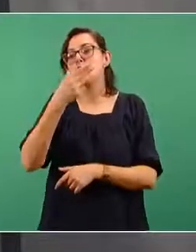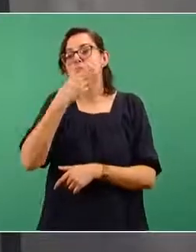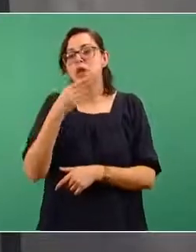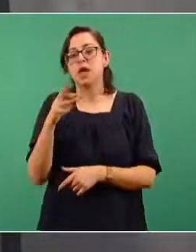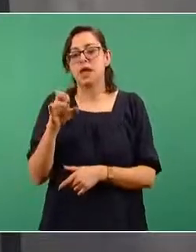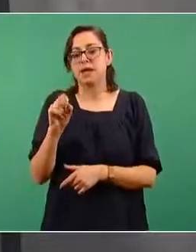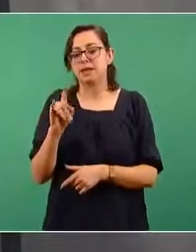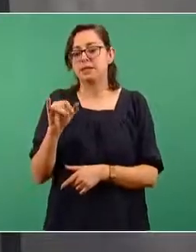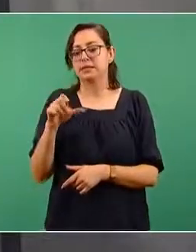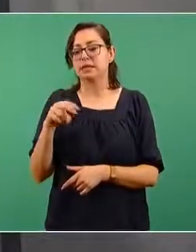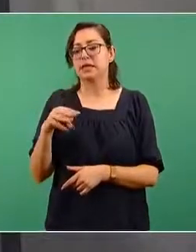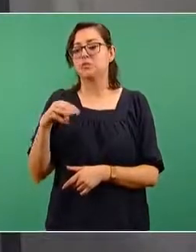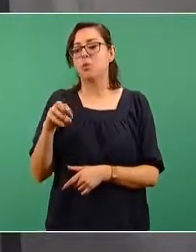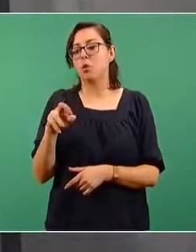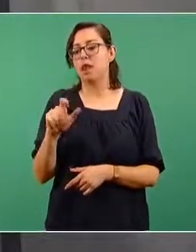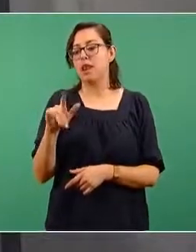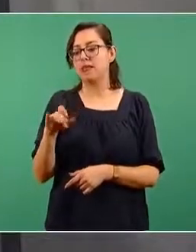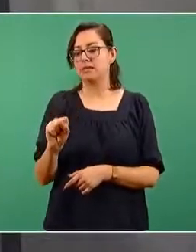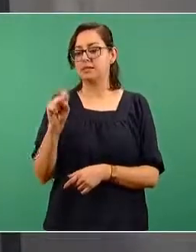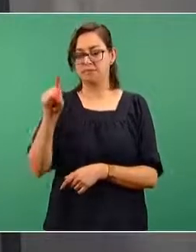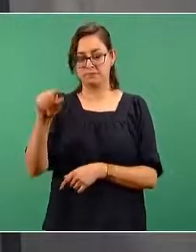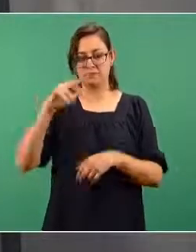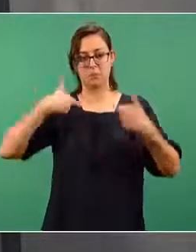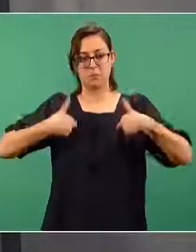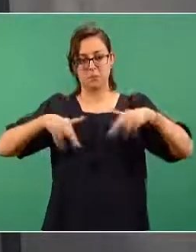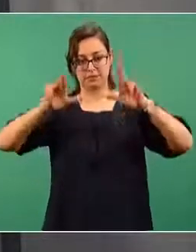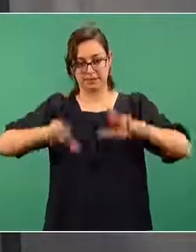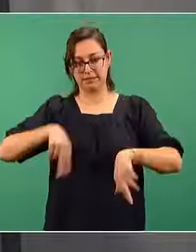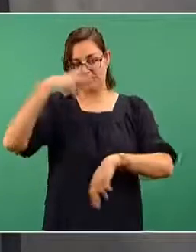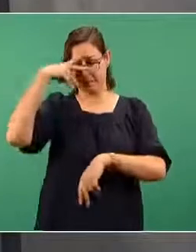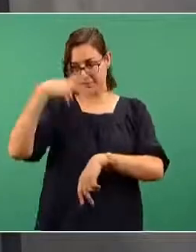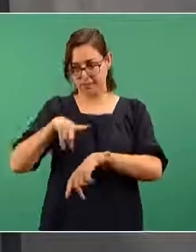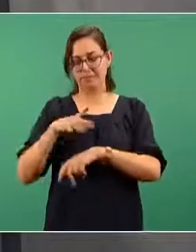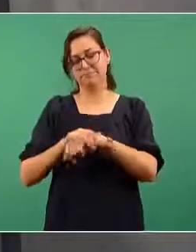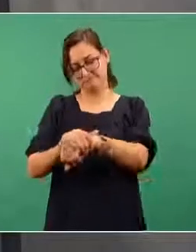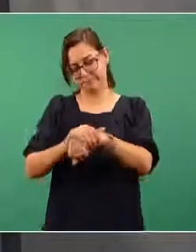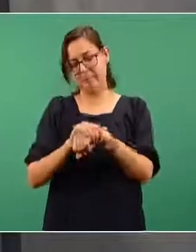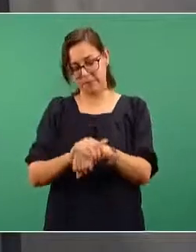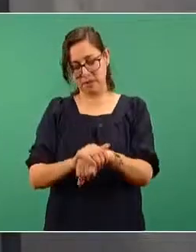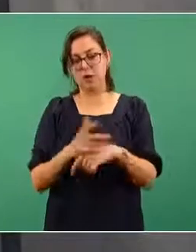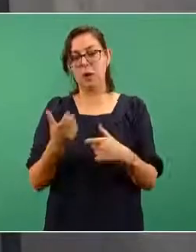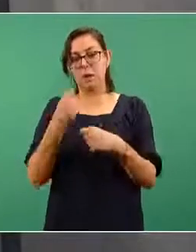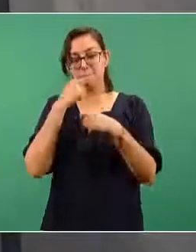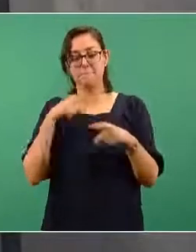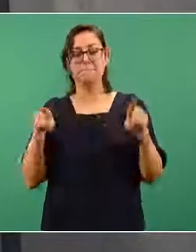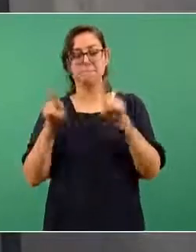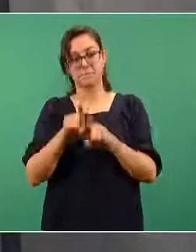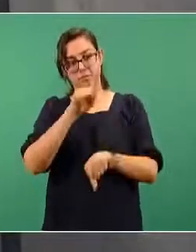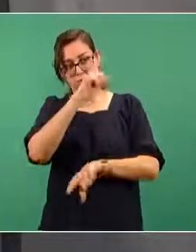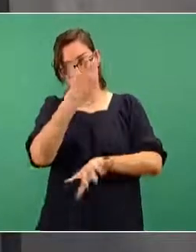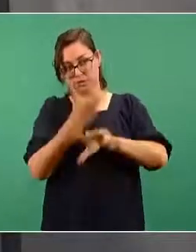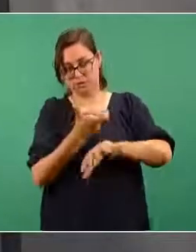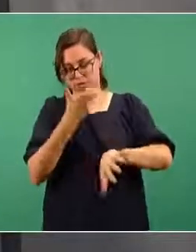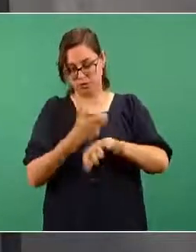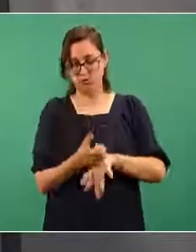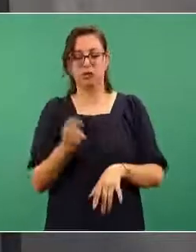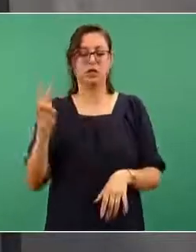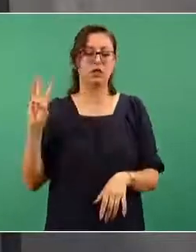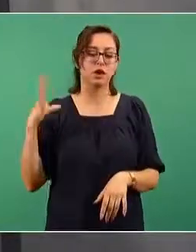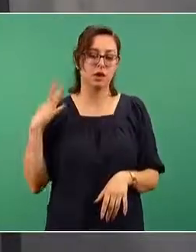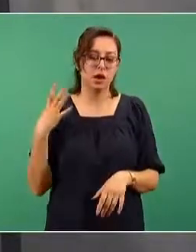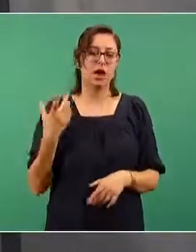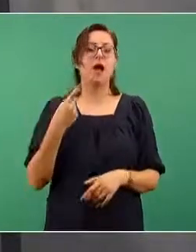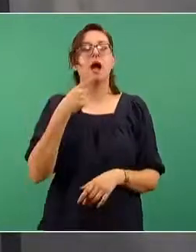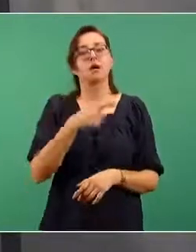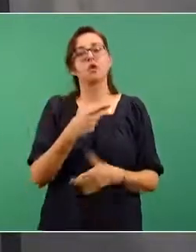nuestro amigo, quien es el titular de la oficina en México, y su equipo, y también la oficina en Washington de la OPS. Y lo que se ha